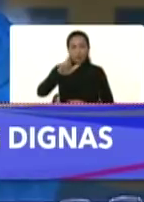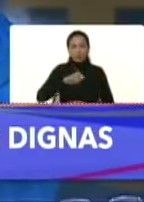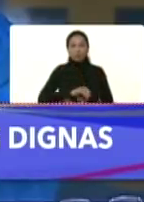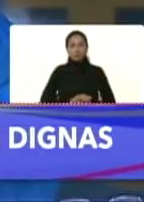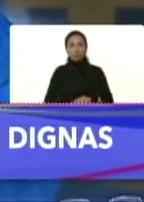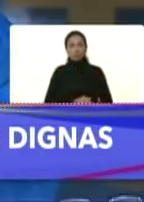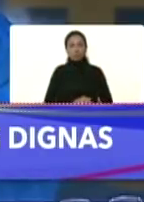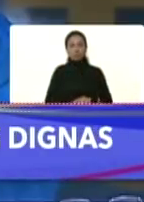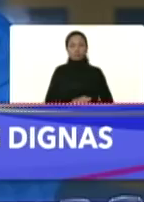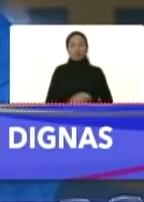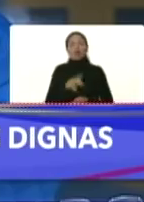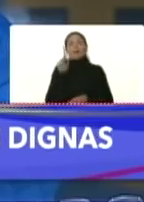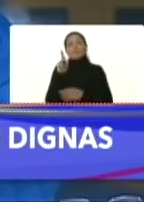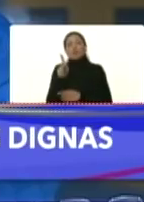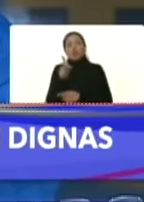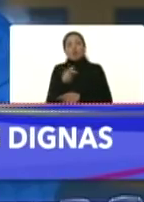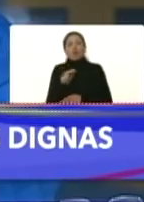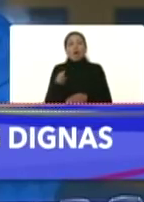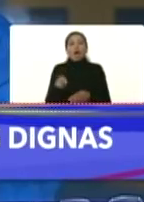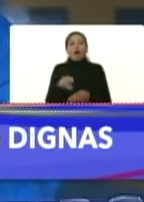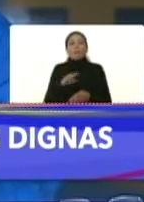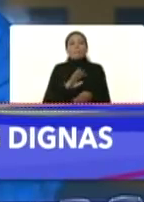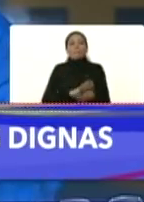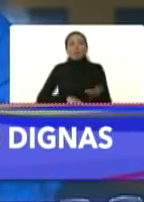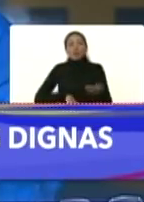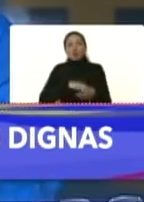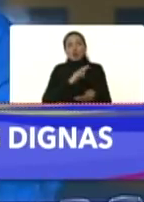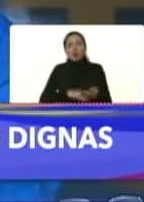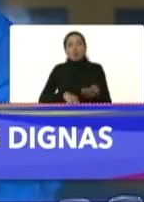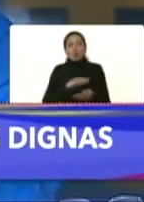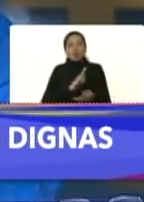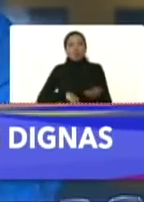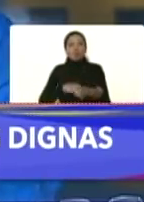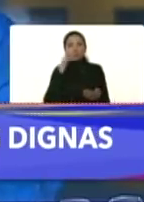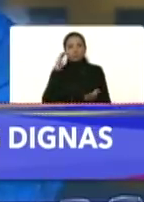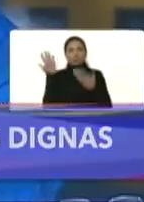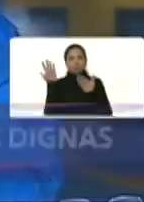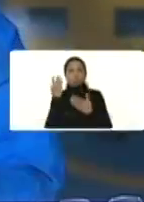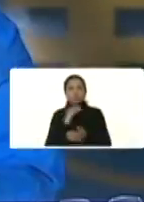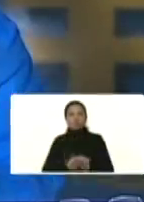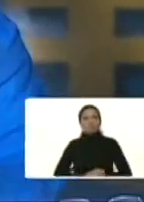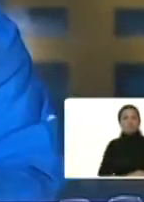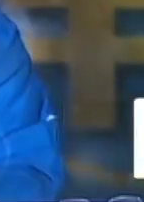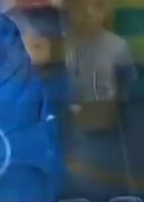la parroquia Puerto La Cruz, municipio Sotillo. Adelante, compañero.